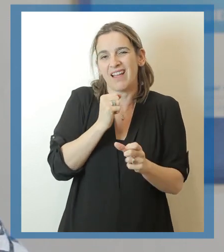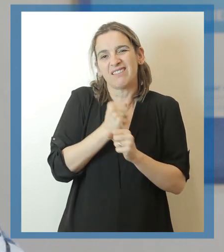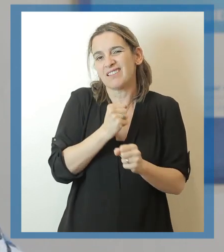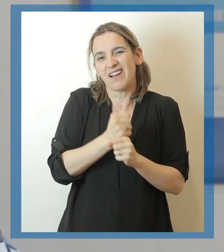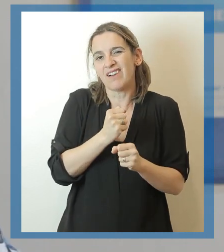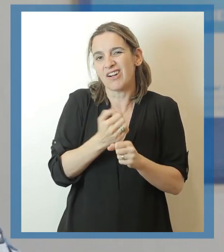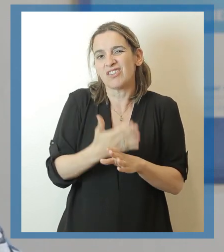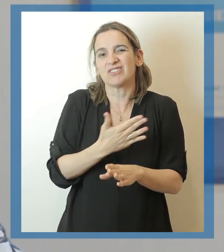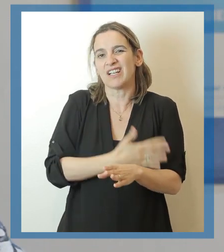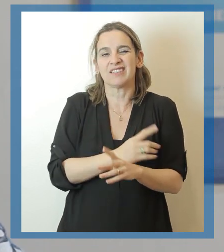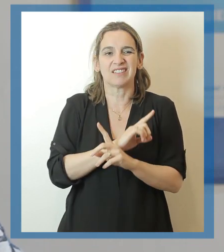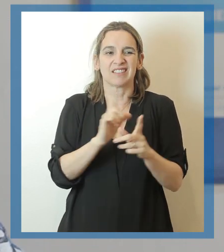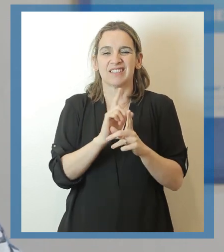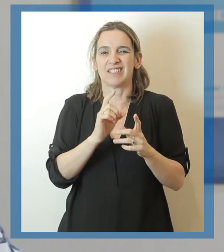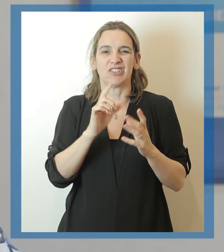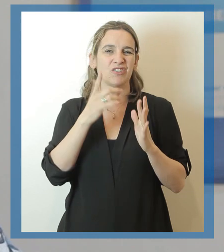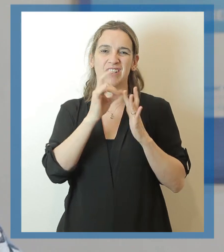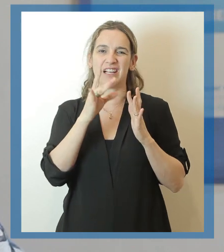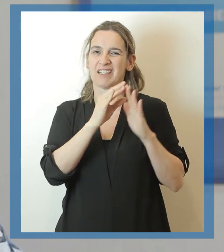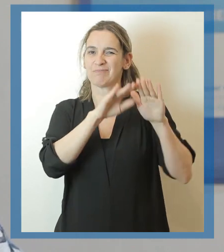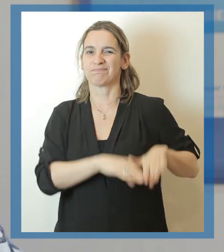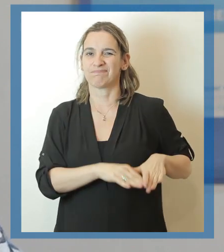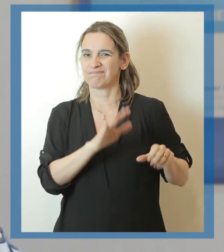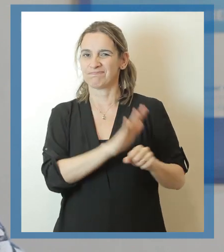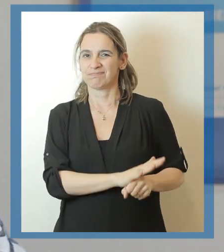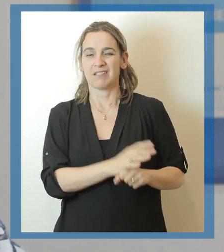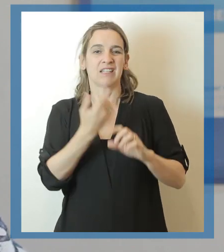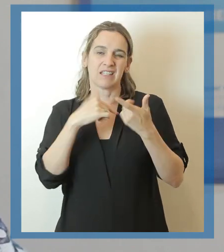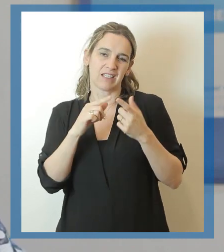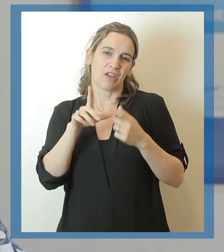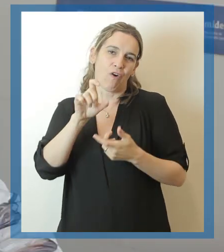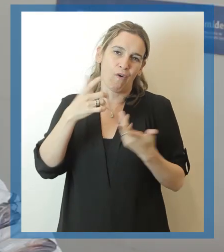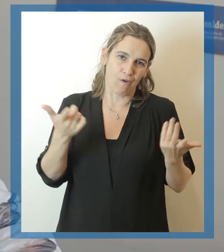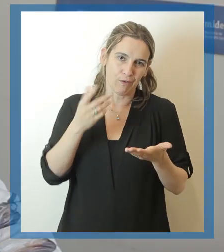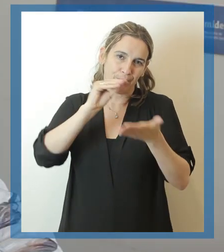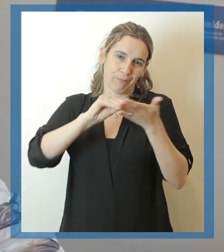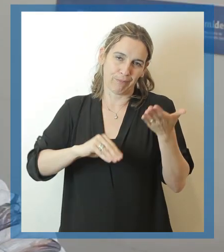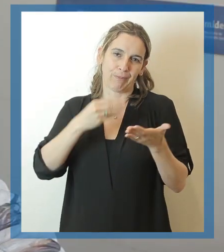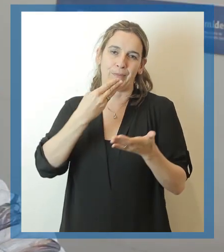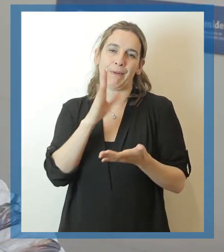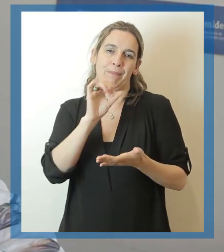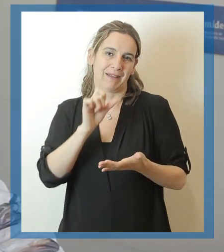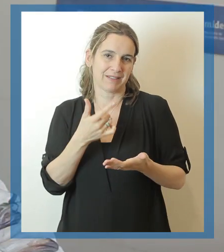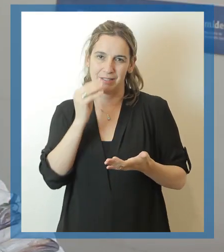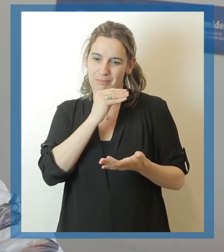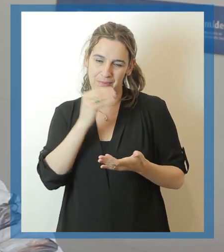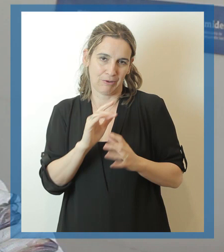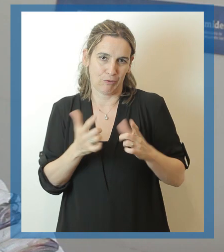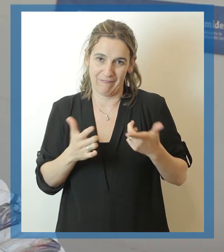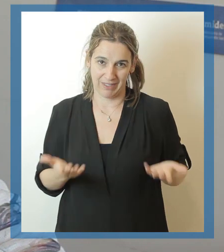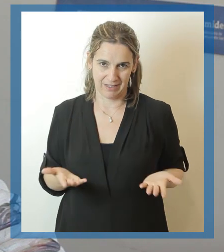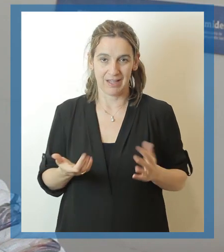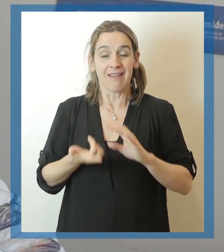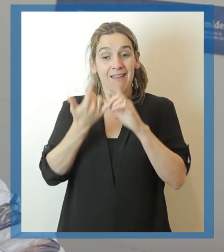antes de Uruguay Trabaja, ¿verdad?, a trabajos muy no calificados. Y por supuesto que tampoco